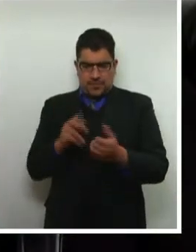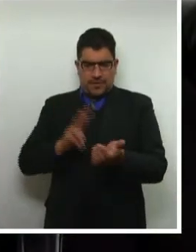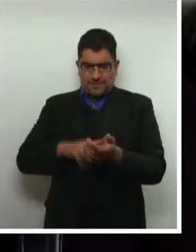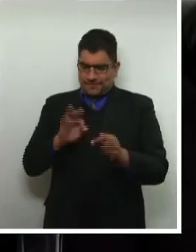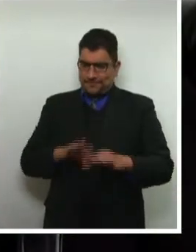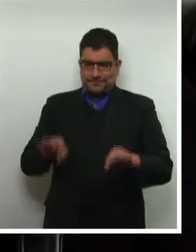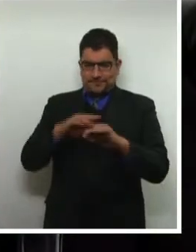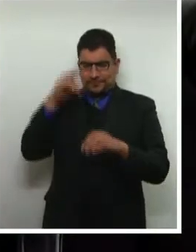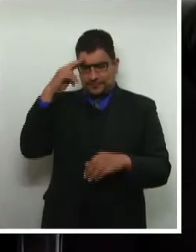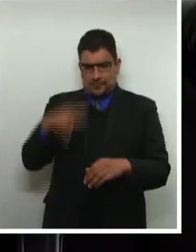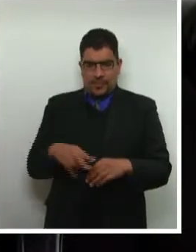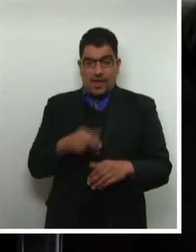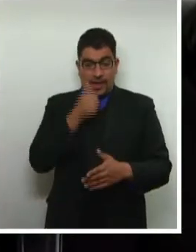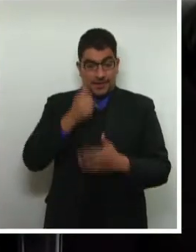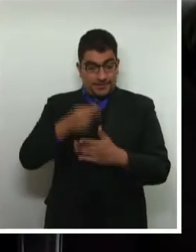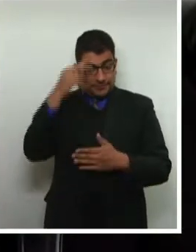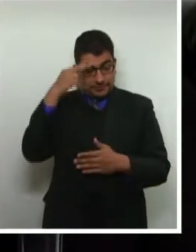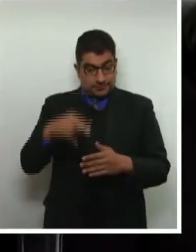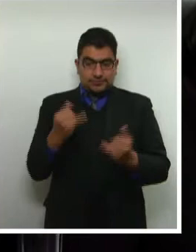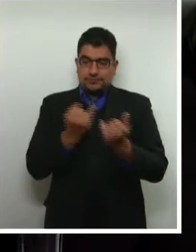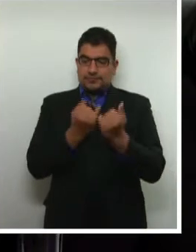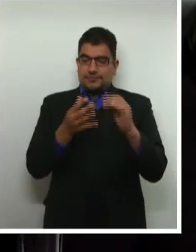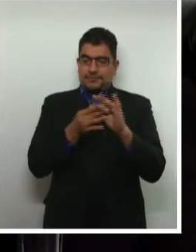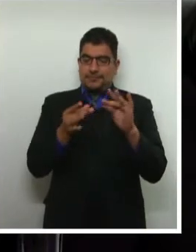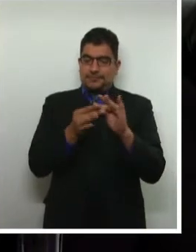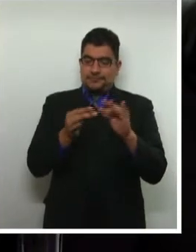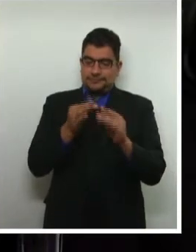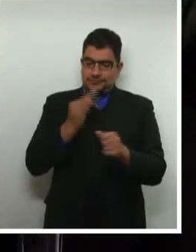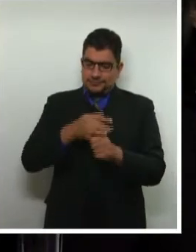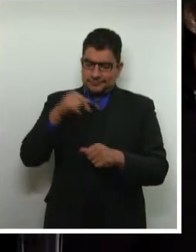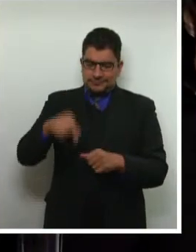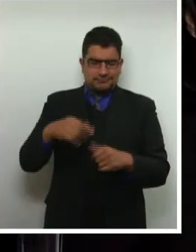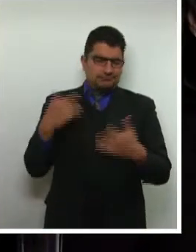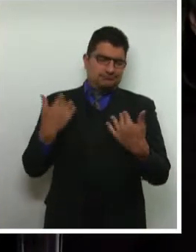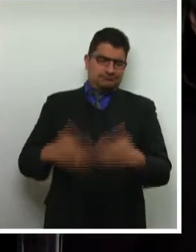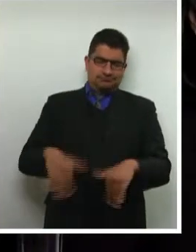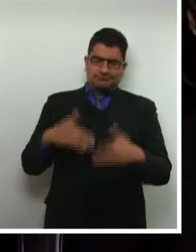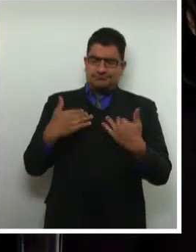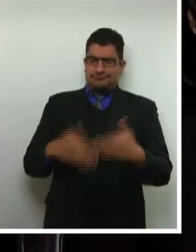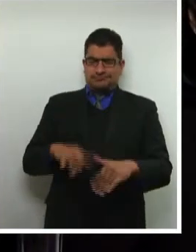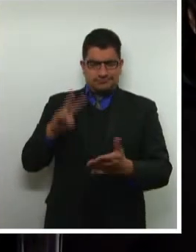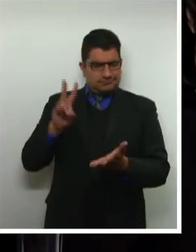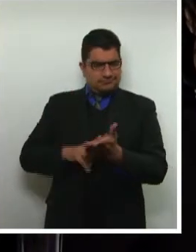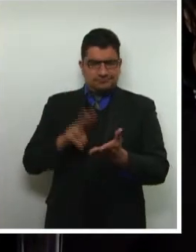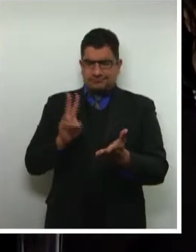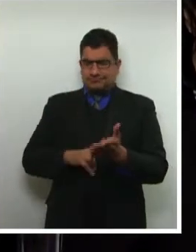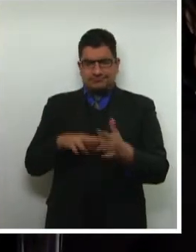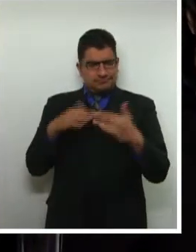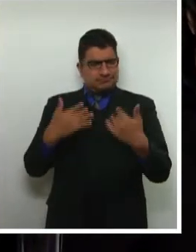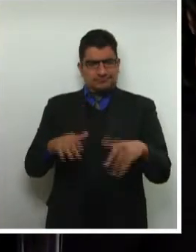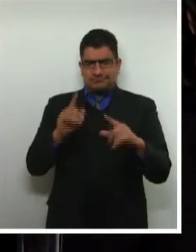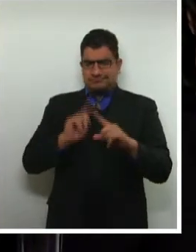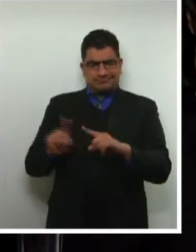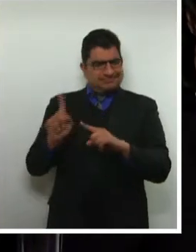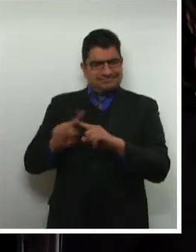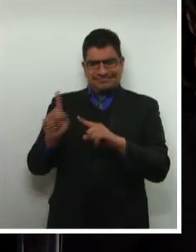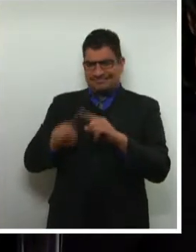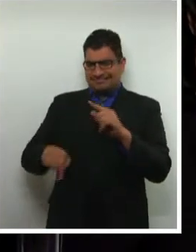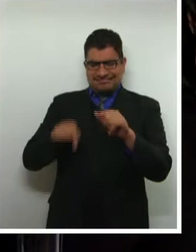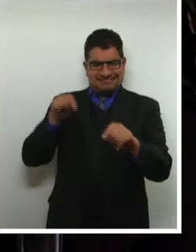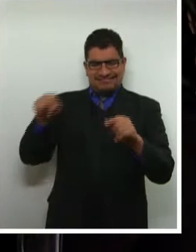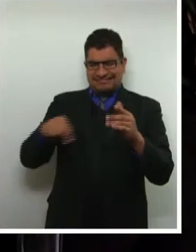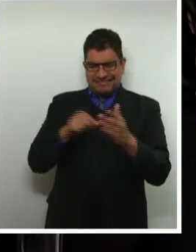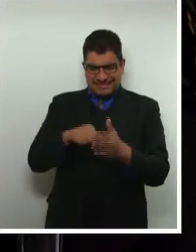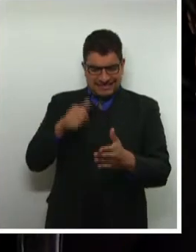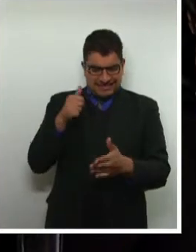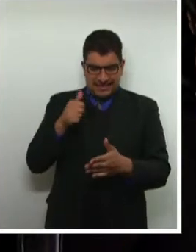La Ciudad de México, como ya se dijo aquí, tiene una gran riqueza y diversos centros históricos,